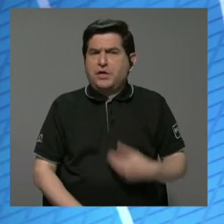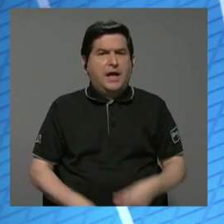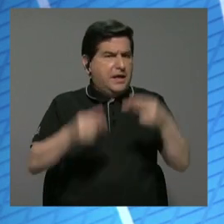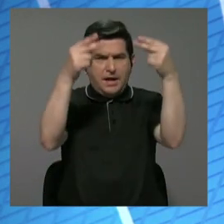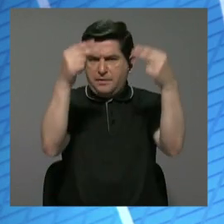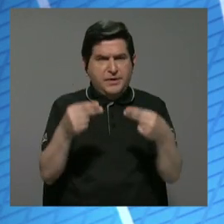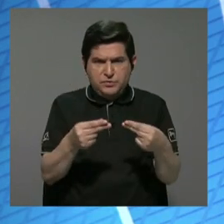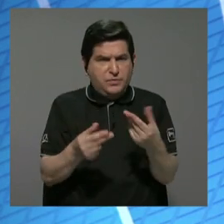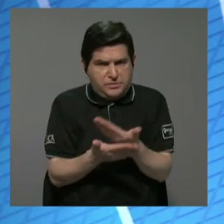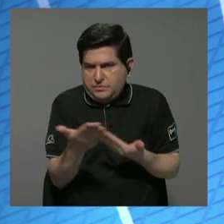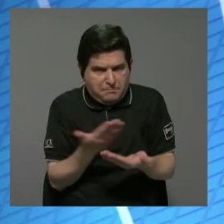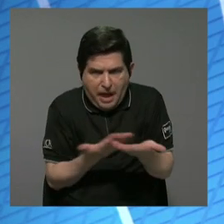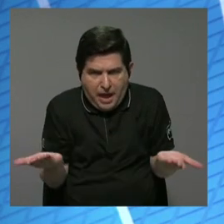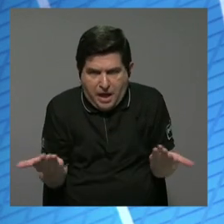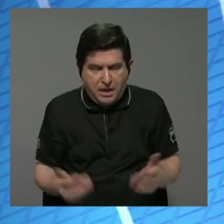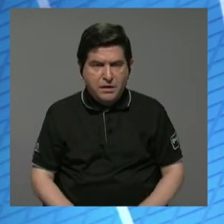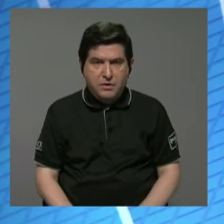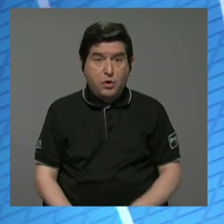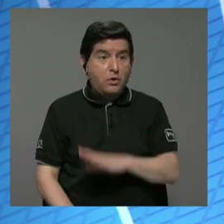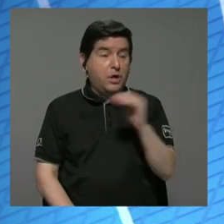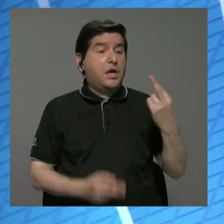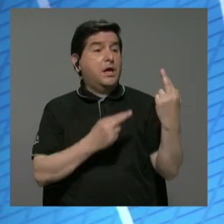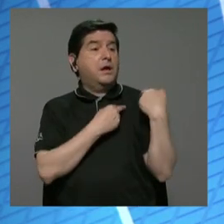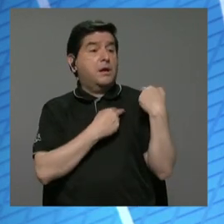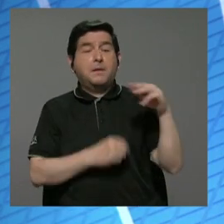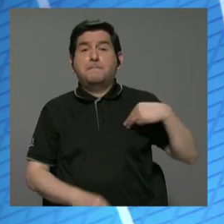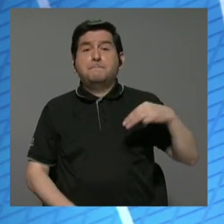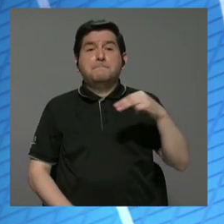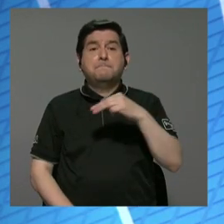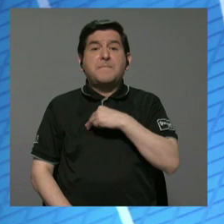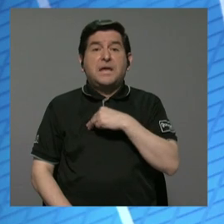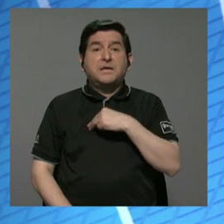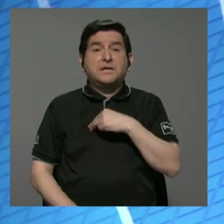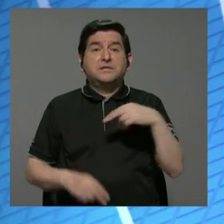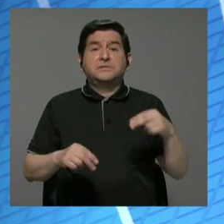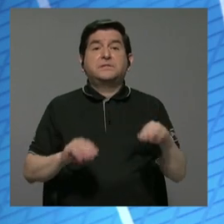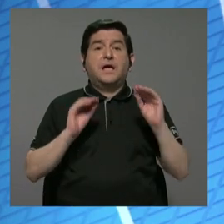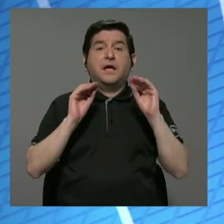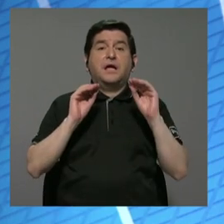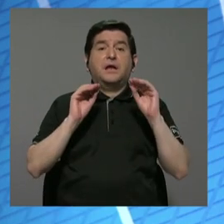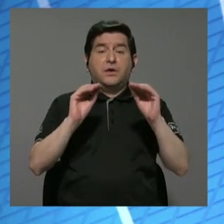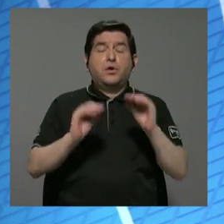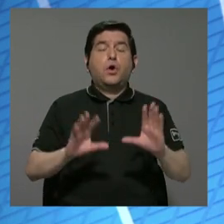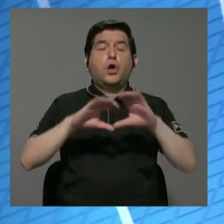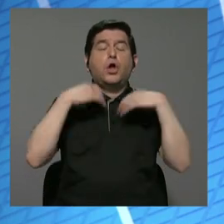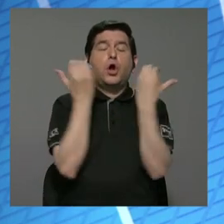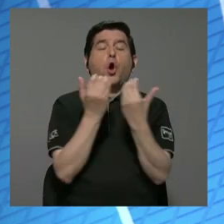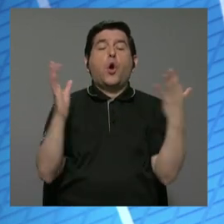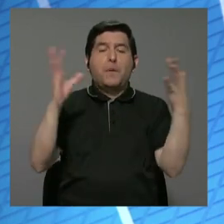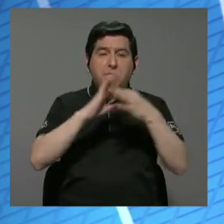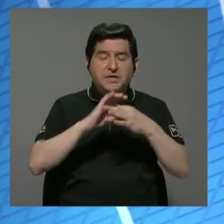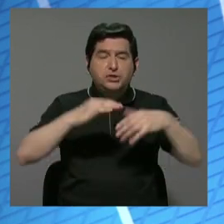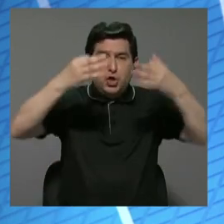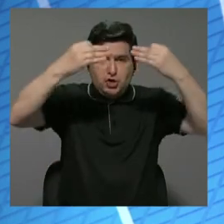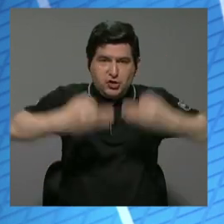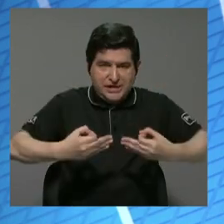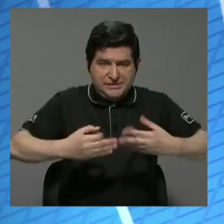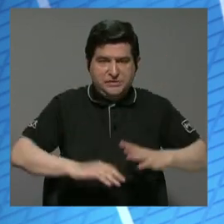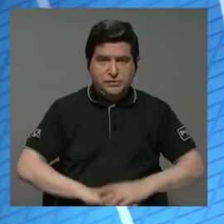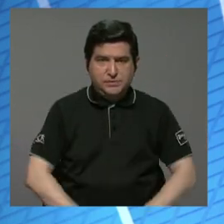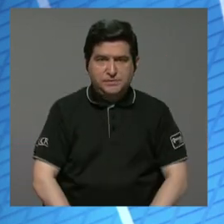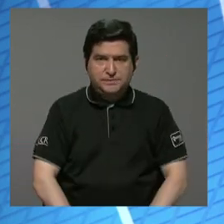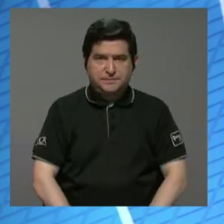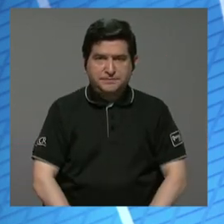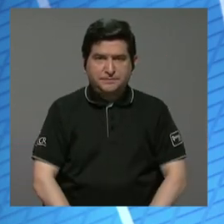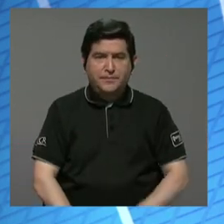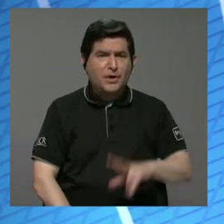lugar le corresponde al Ministerio, ¿verdad?, de Educación, bueno, la Comisión de Enlace, tomar decisiones al respecto,